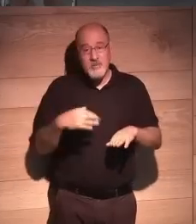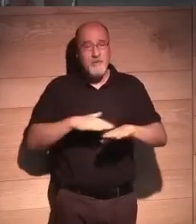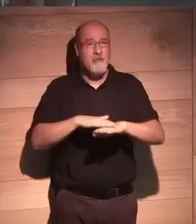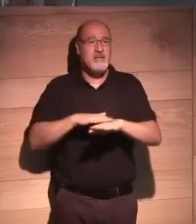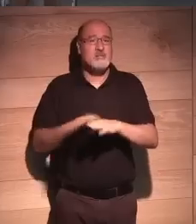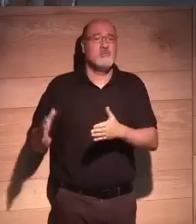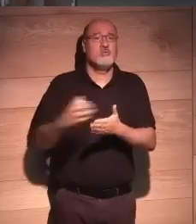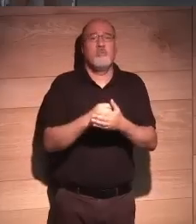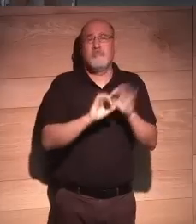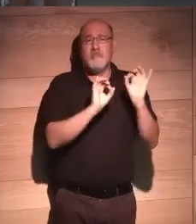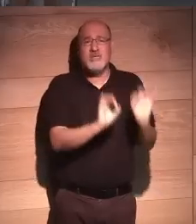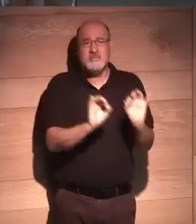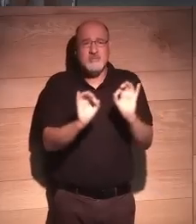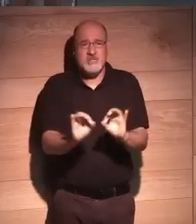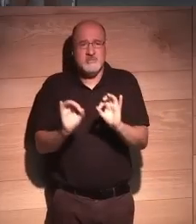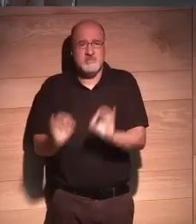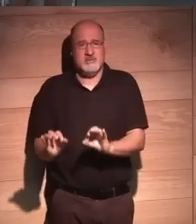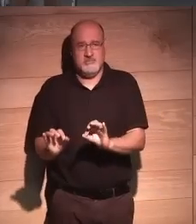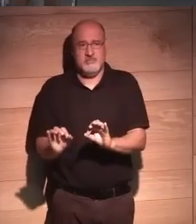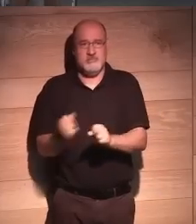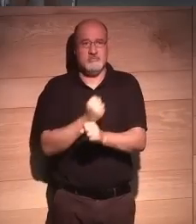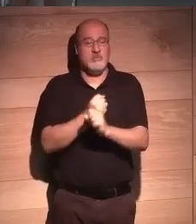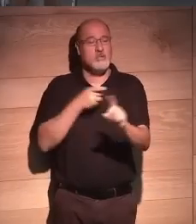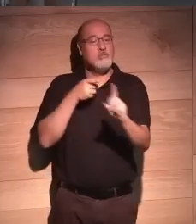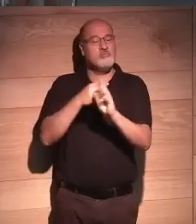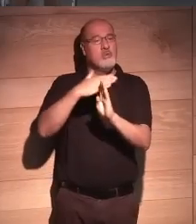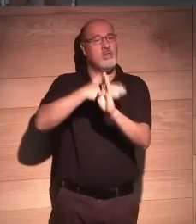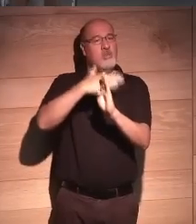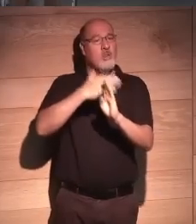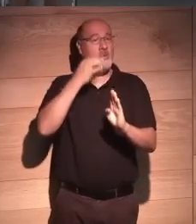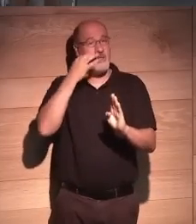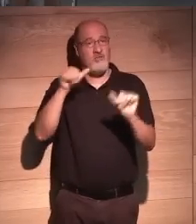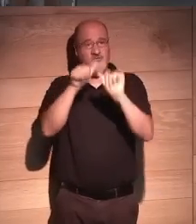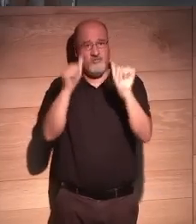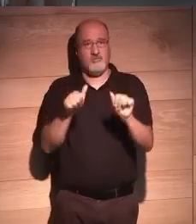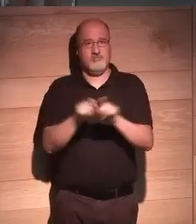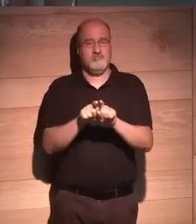todo basado en lo mismo. Es decir, cuando se trabaja con un determinado nivel de verdad,